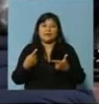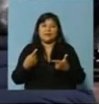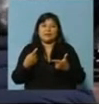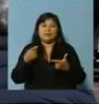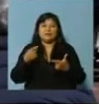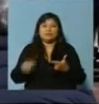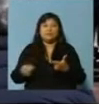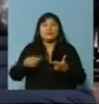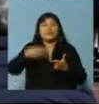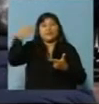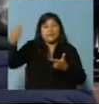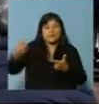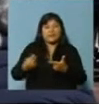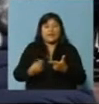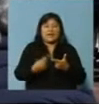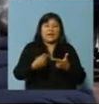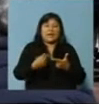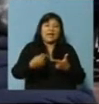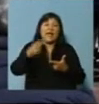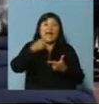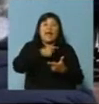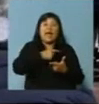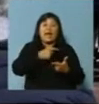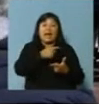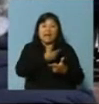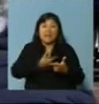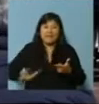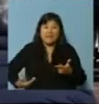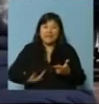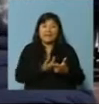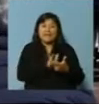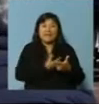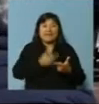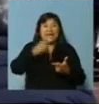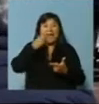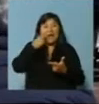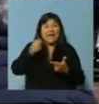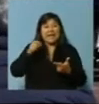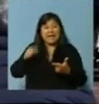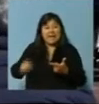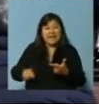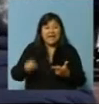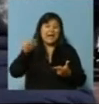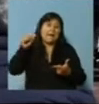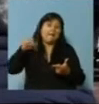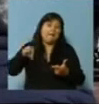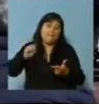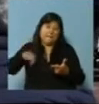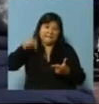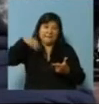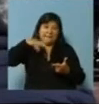de la energía, señor Mario Pizarro.